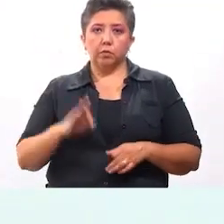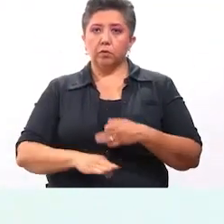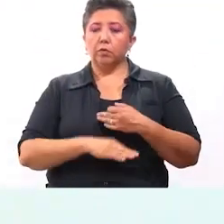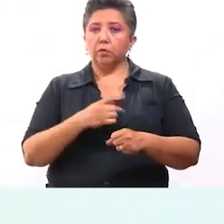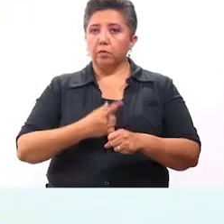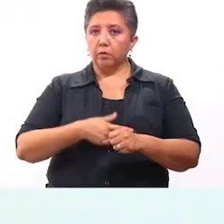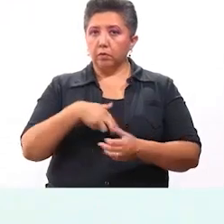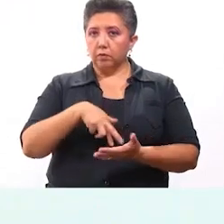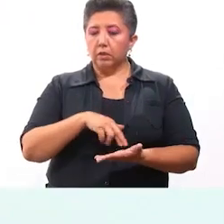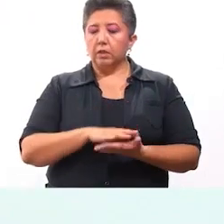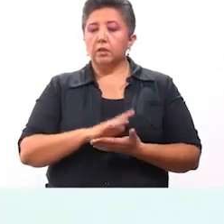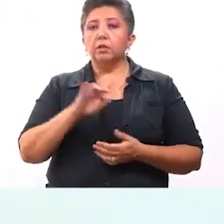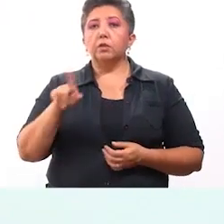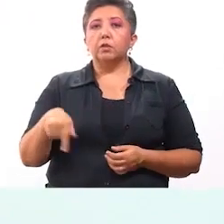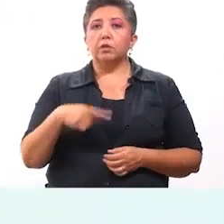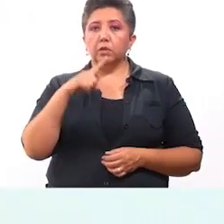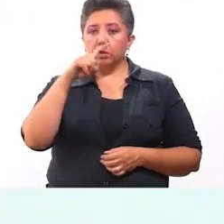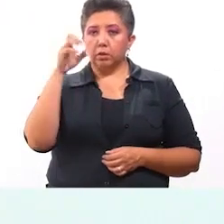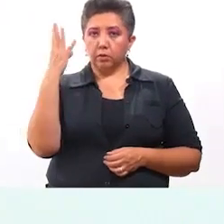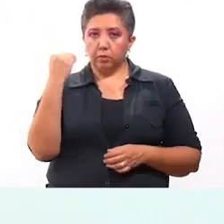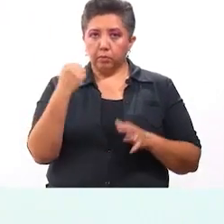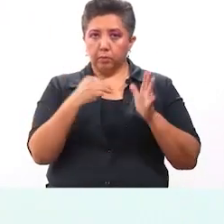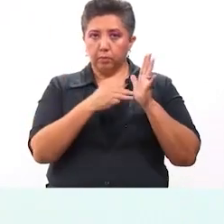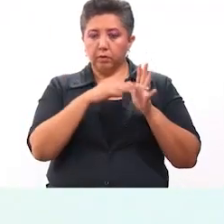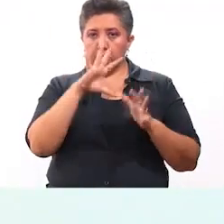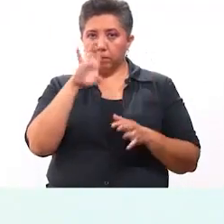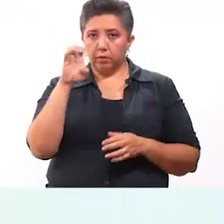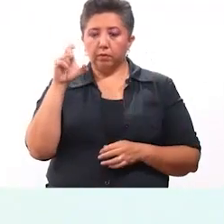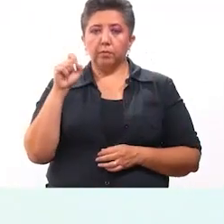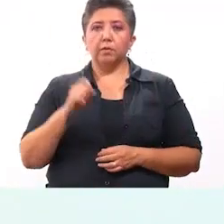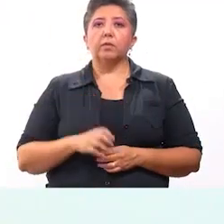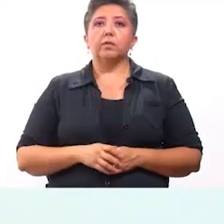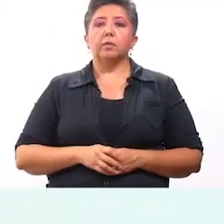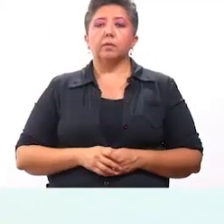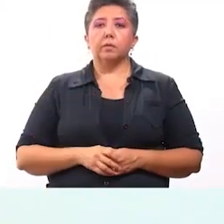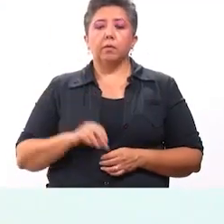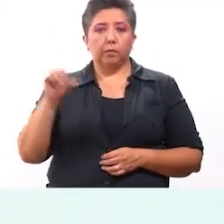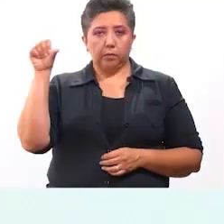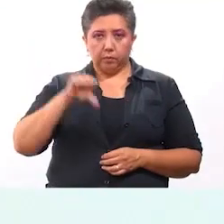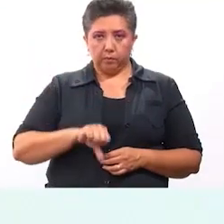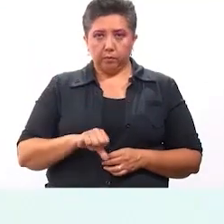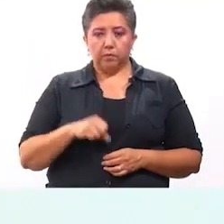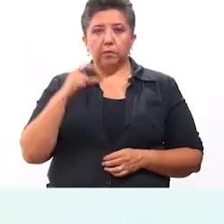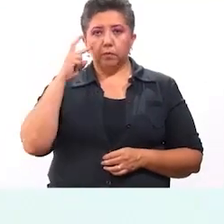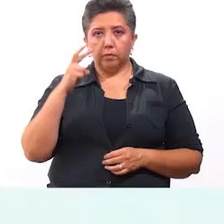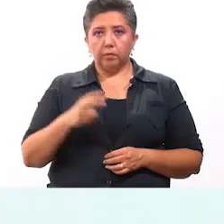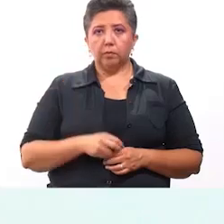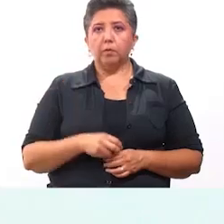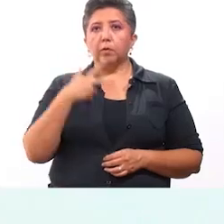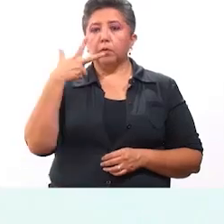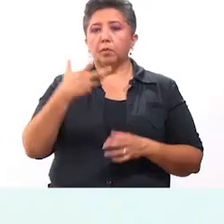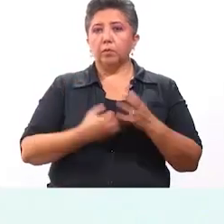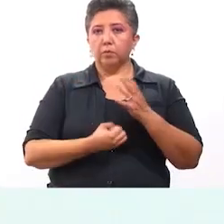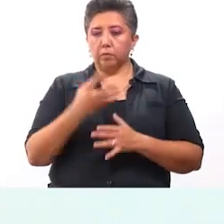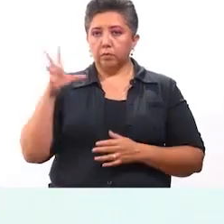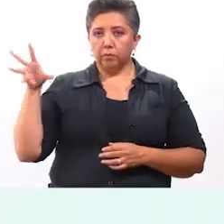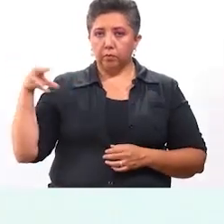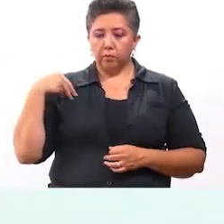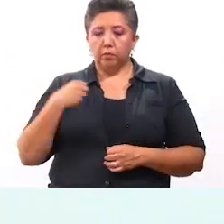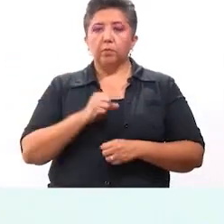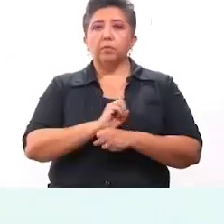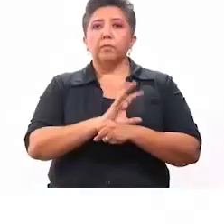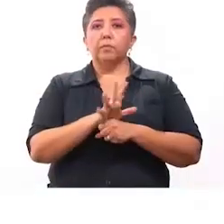total de contagios registrados, que son 109.520. Hoy se detectaron 8 nuevos contagios